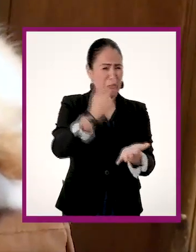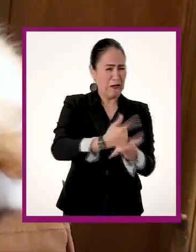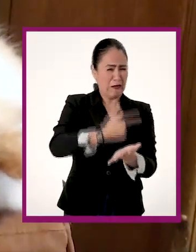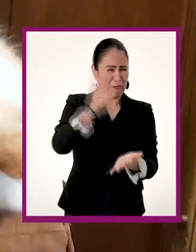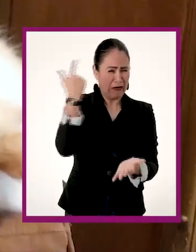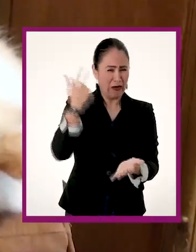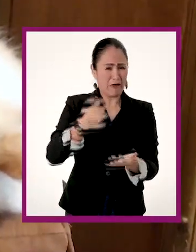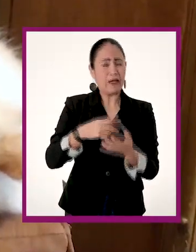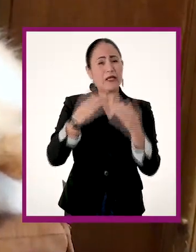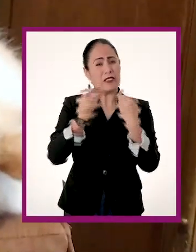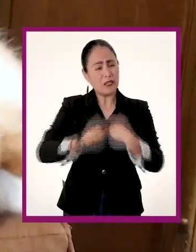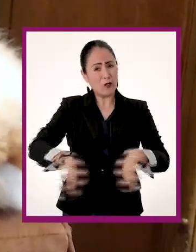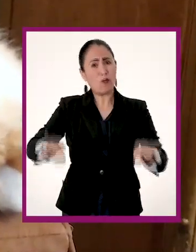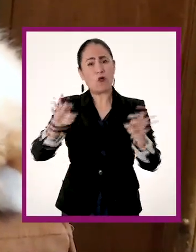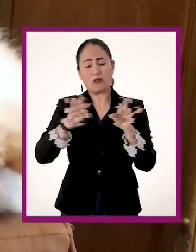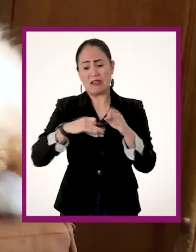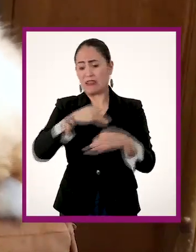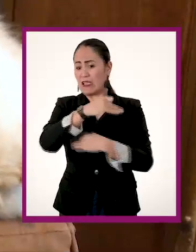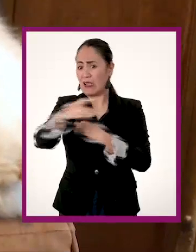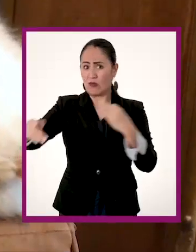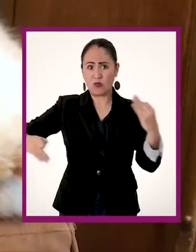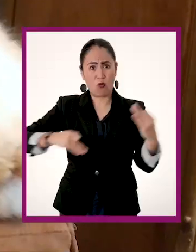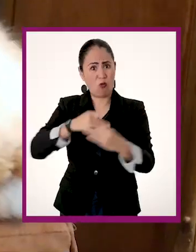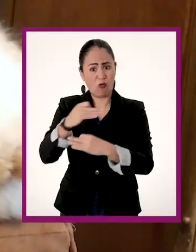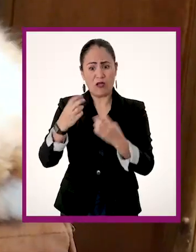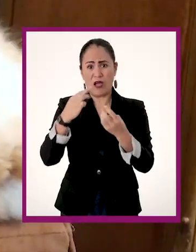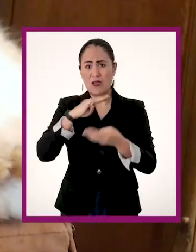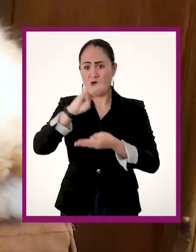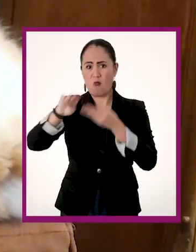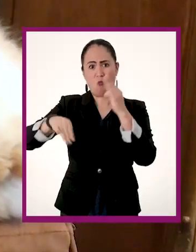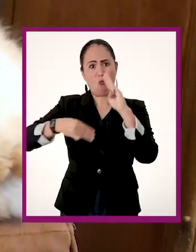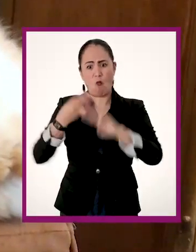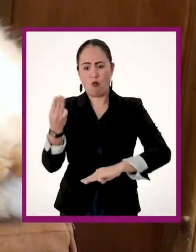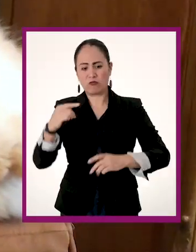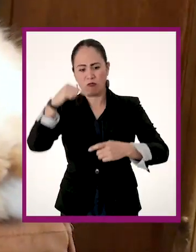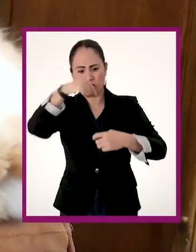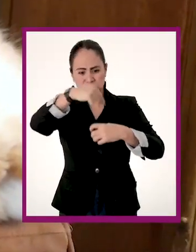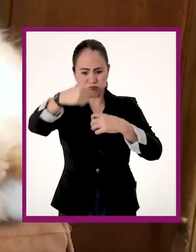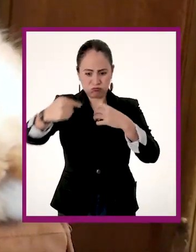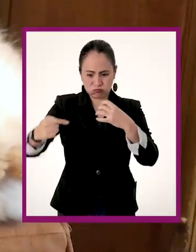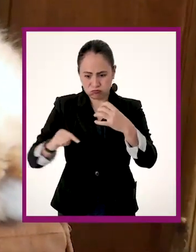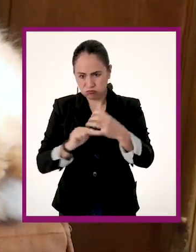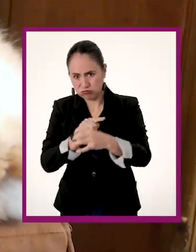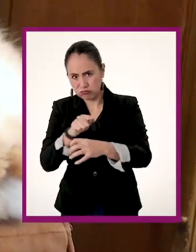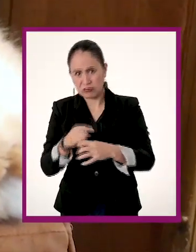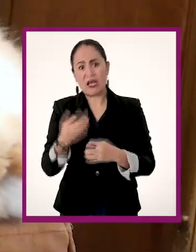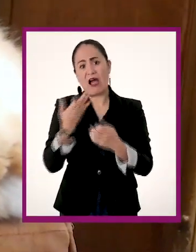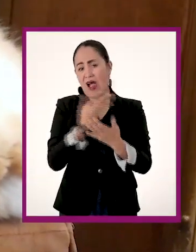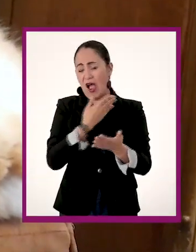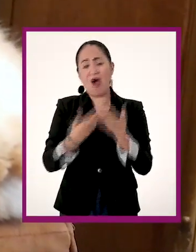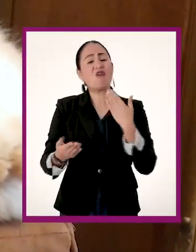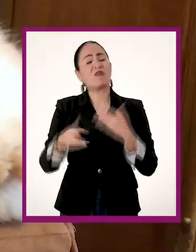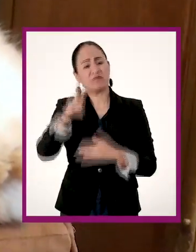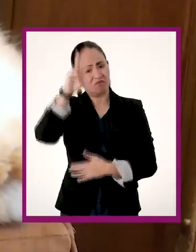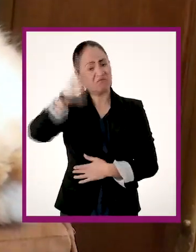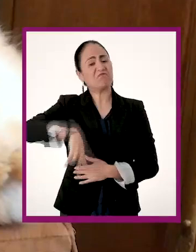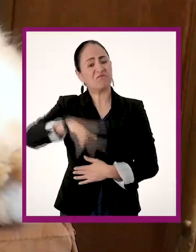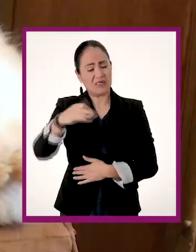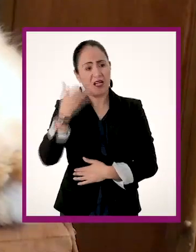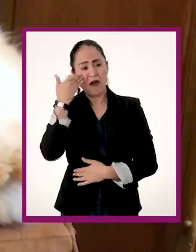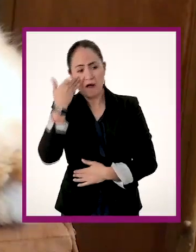muy importante que involucra a todo el globo terráqueo. Y lo que estamos viviendo ahorita es una